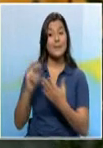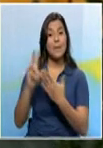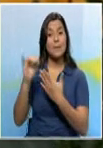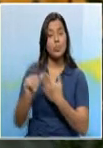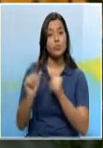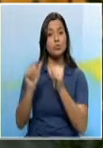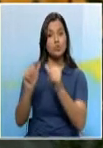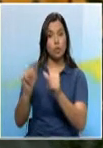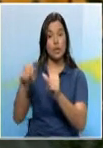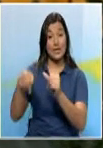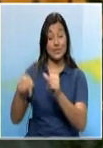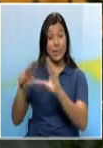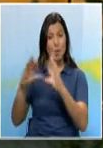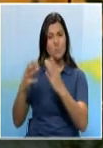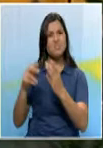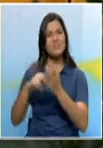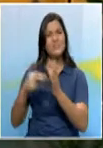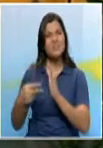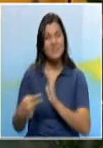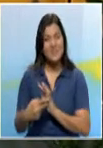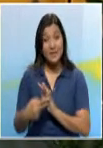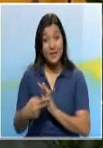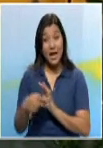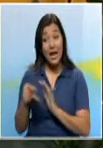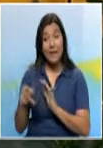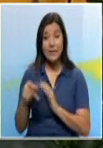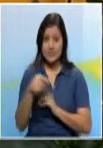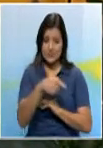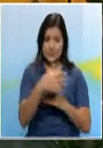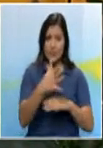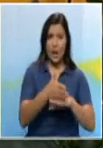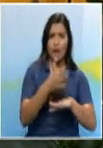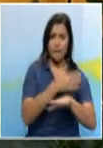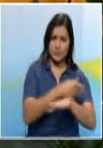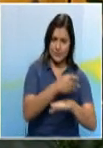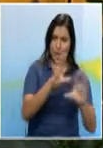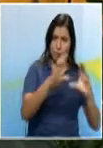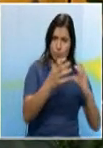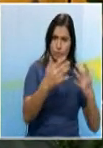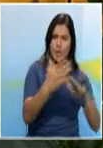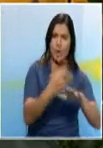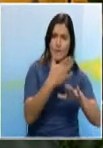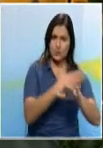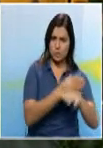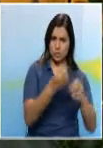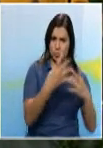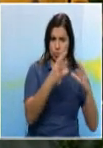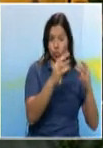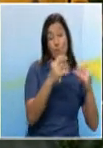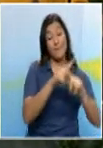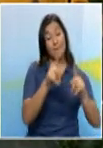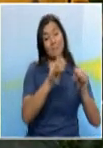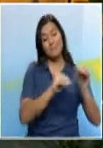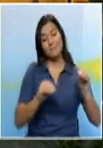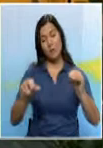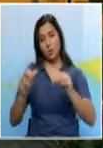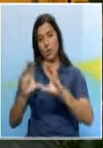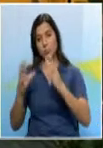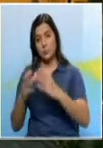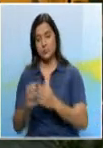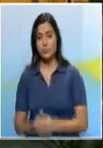continuará en esta comisión, es decir, el que ya tiene un avance muy importante y fue enviado por el Poder Ejecutivo tiempo atrás.